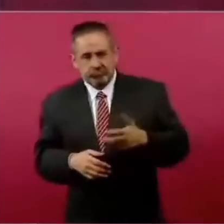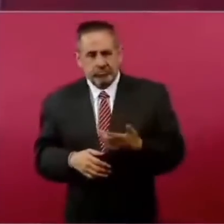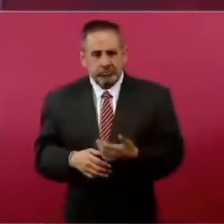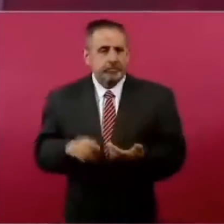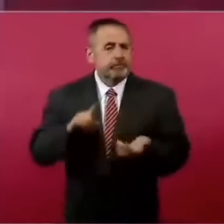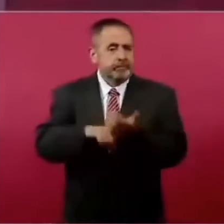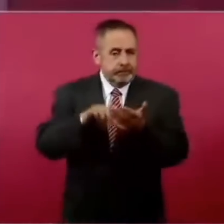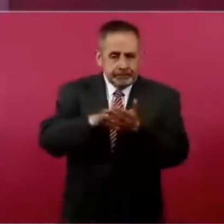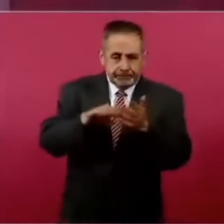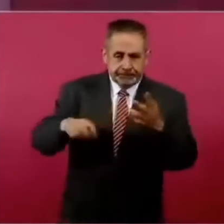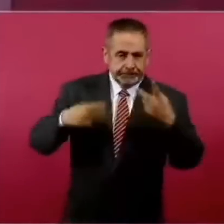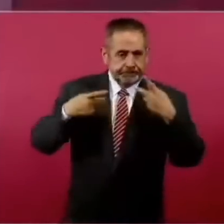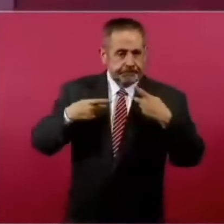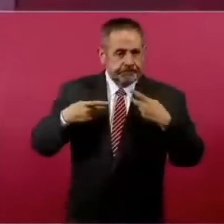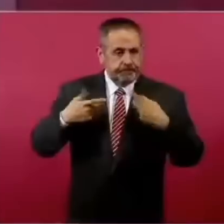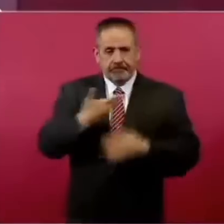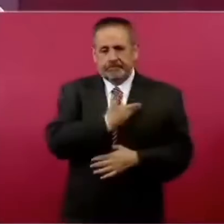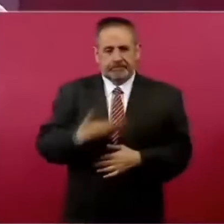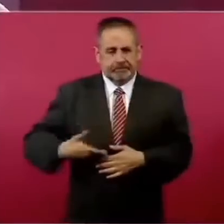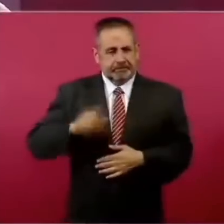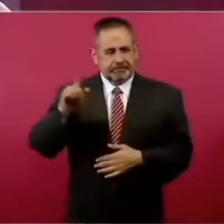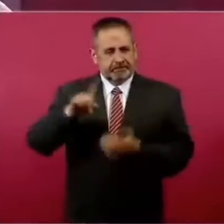débil?